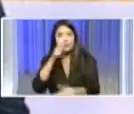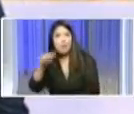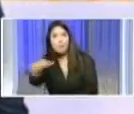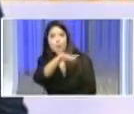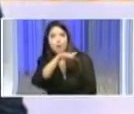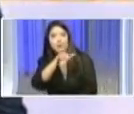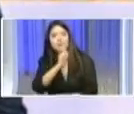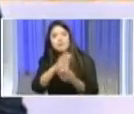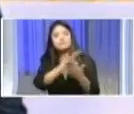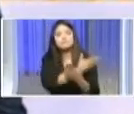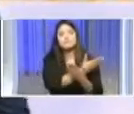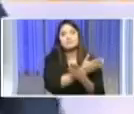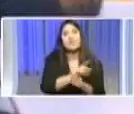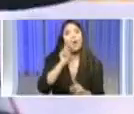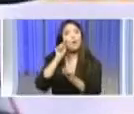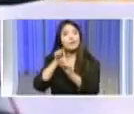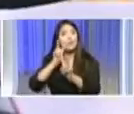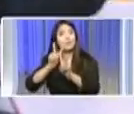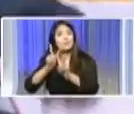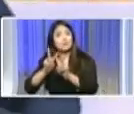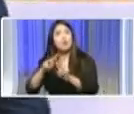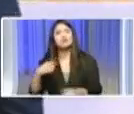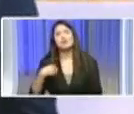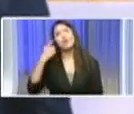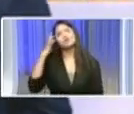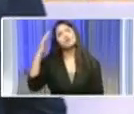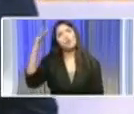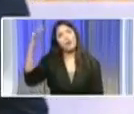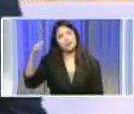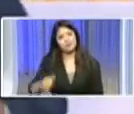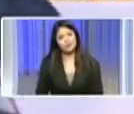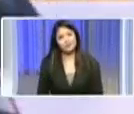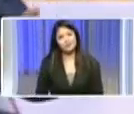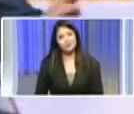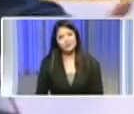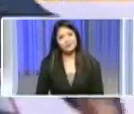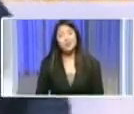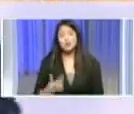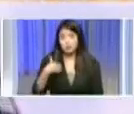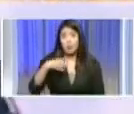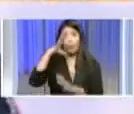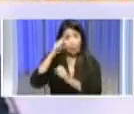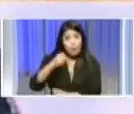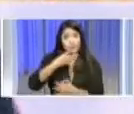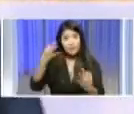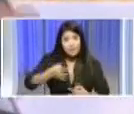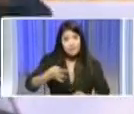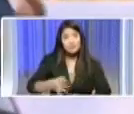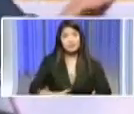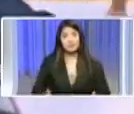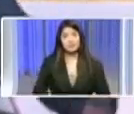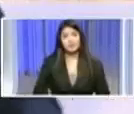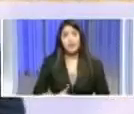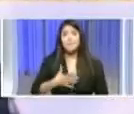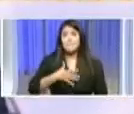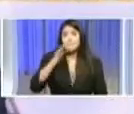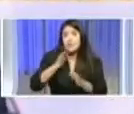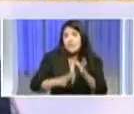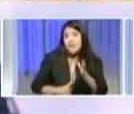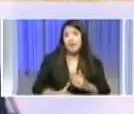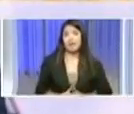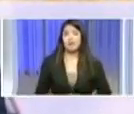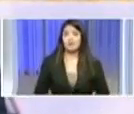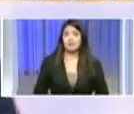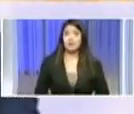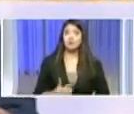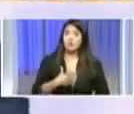Para eso es la gran misión Vivienda Venezuela. Yo sueño con eso. Yo creo en eso. Esa es mi fe.